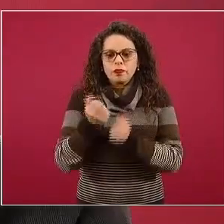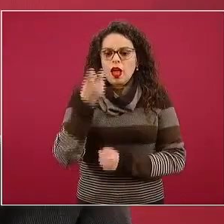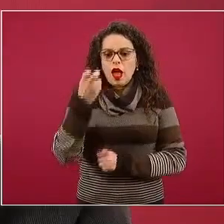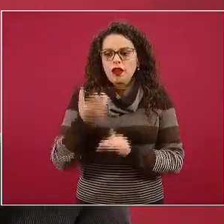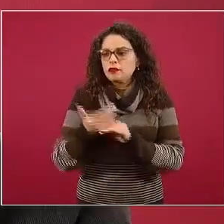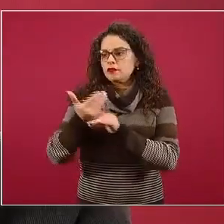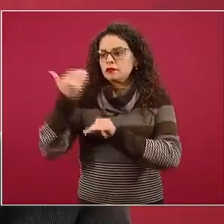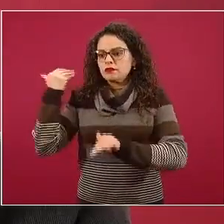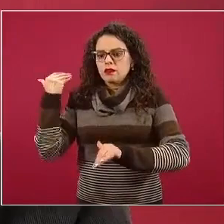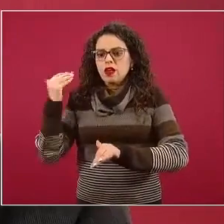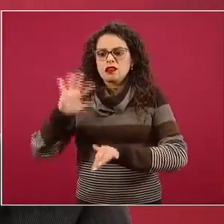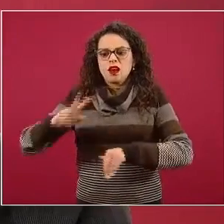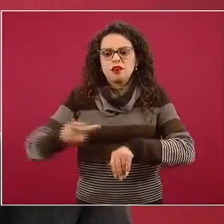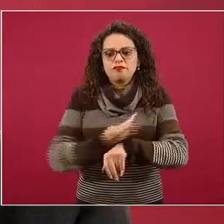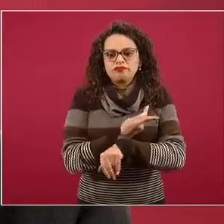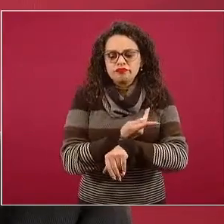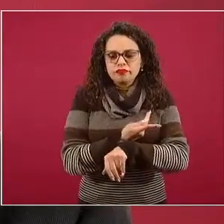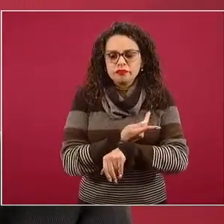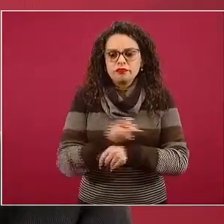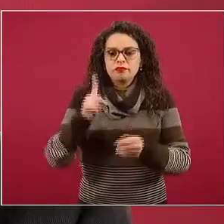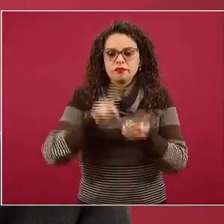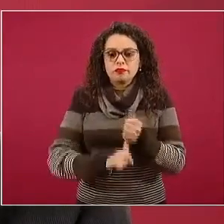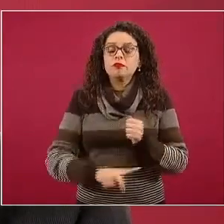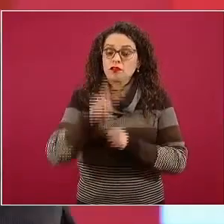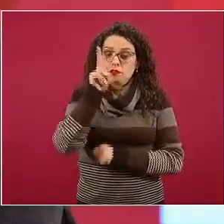perdido, que finalmente es